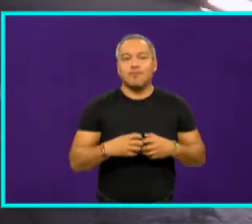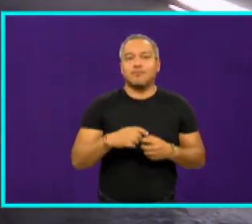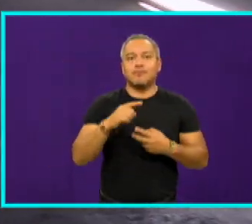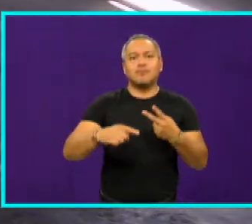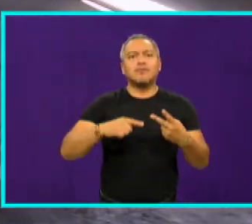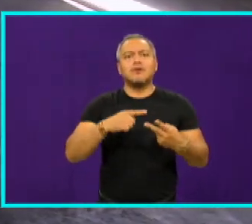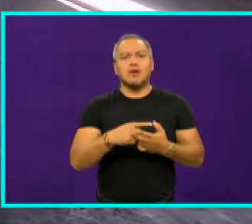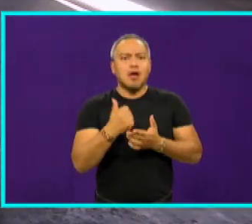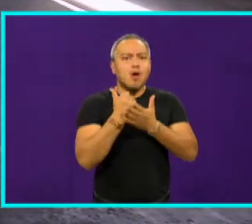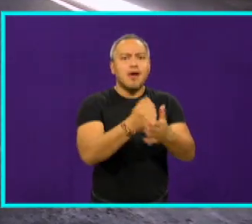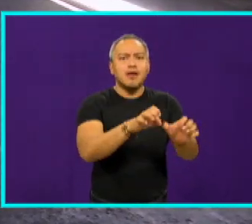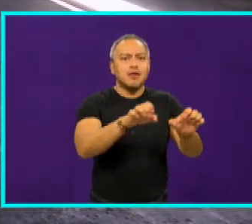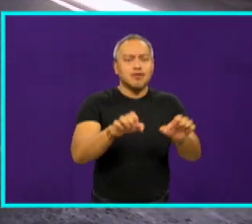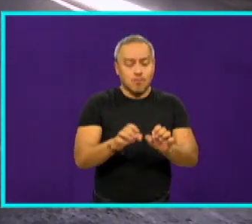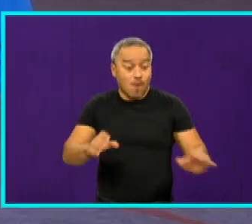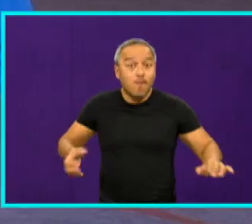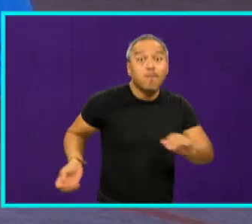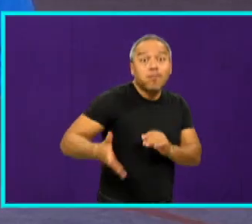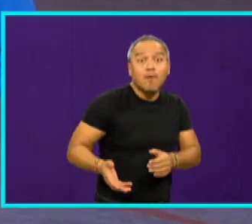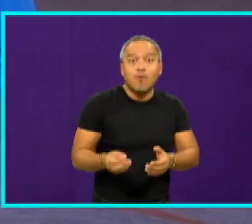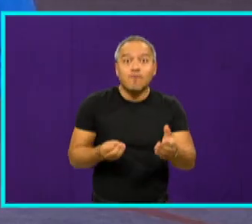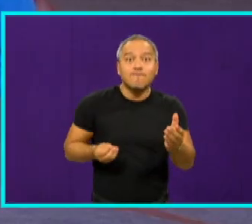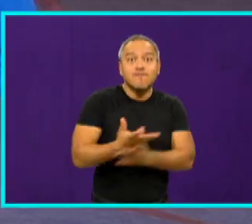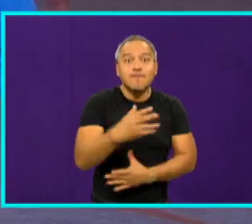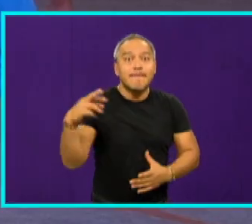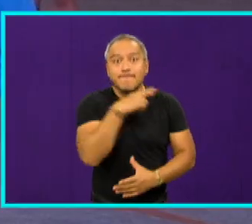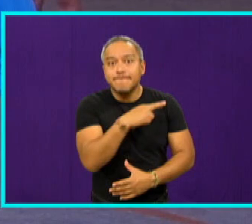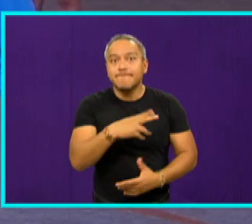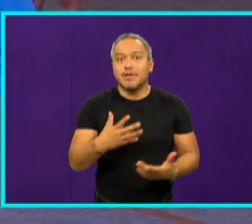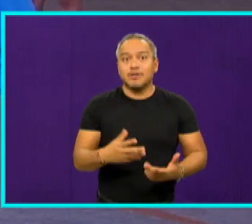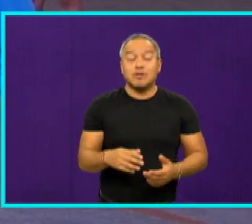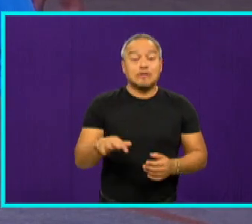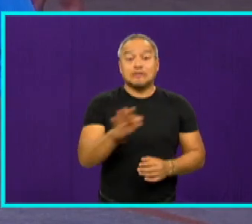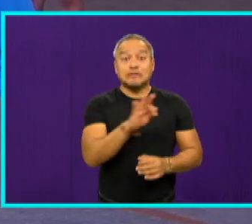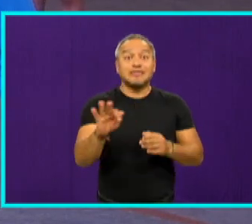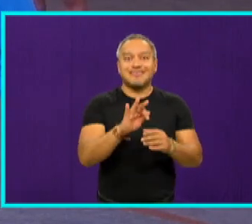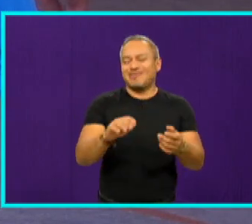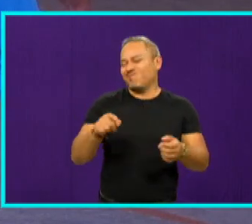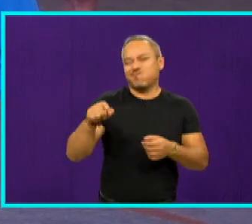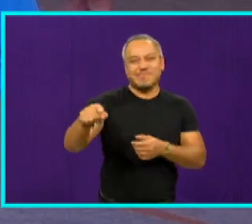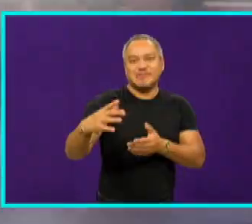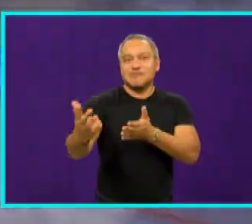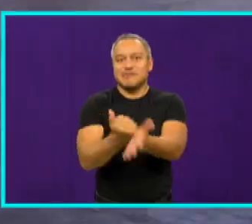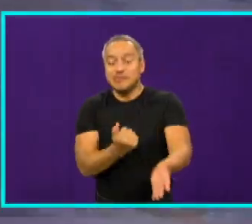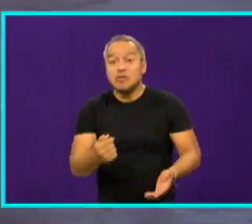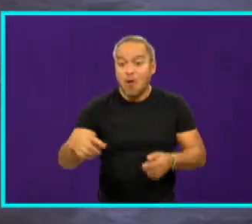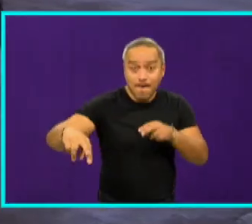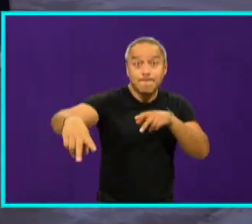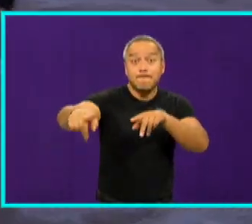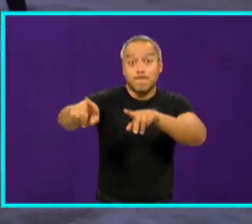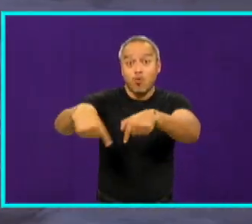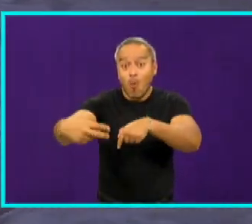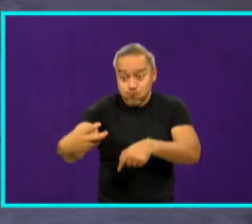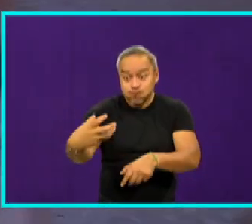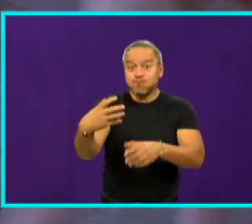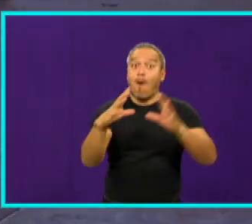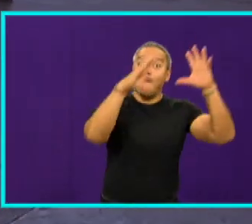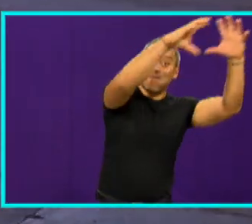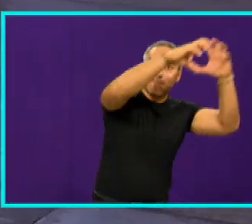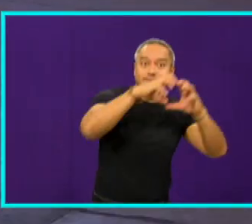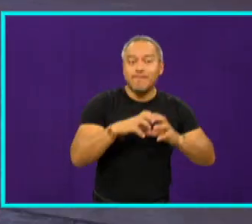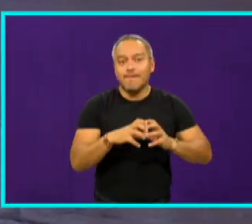ayudar a tu equipo a hacer pases, salir otra vez, si la agarran ellos, meterte a la portería y taparla.